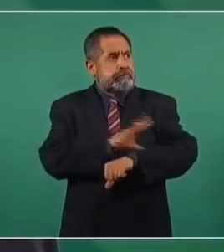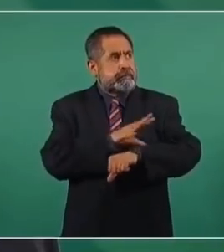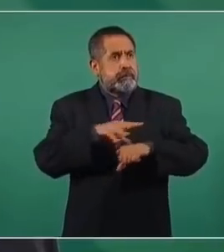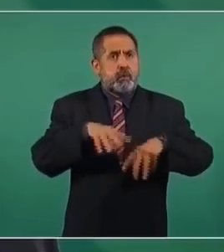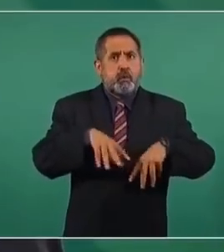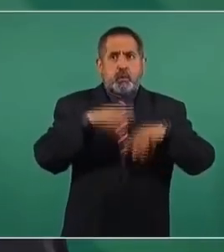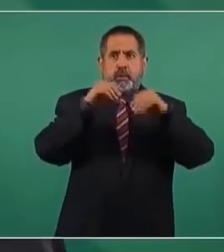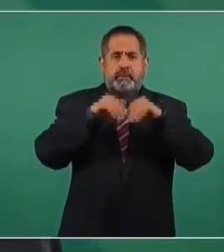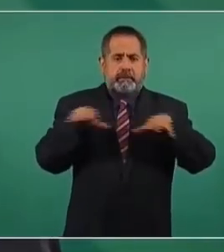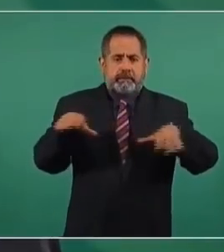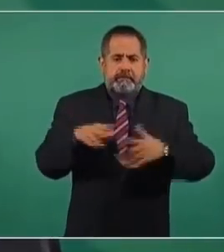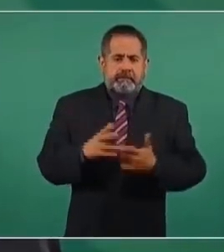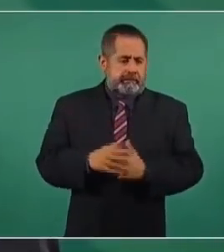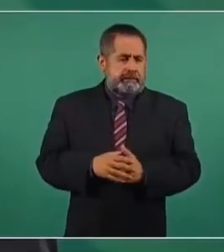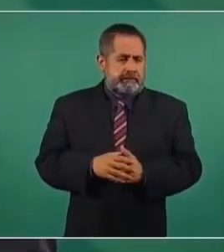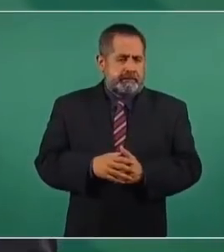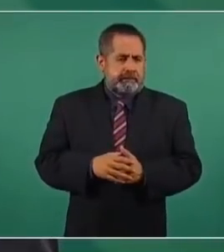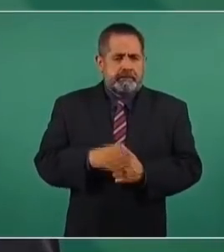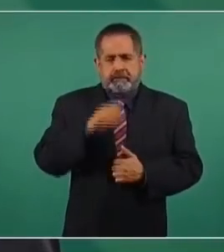y